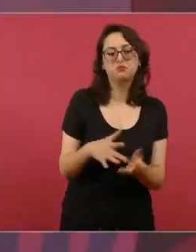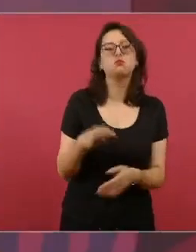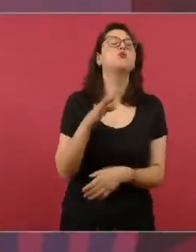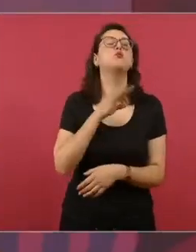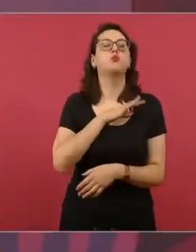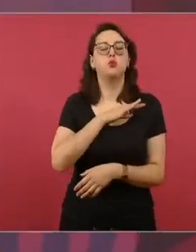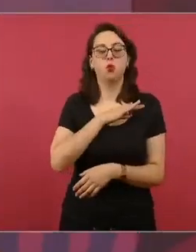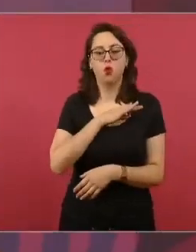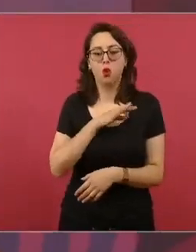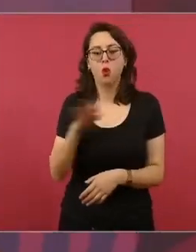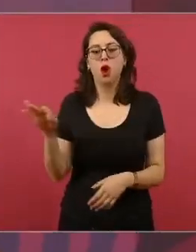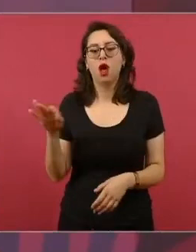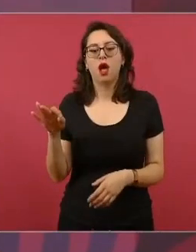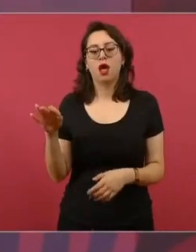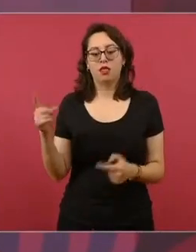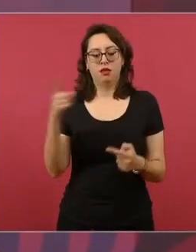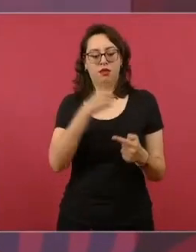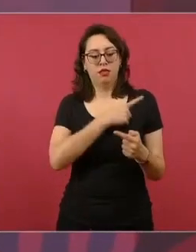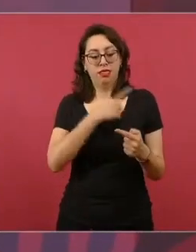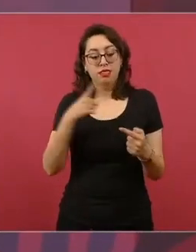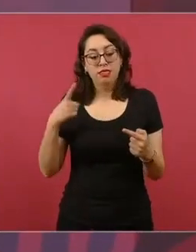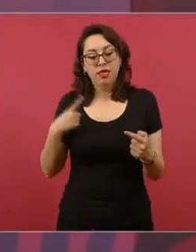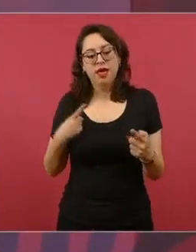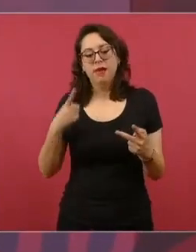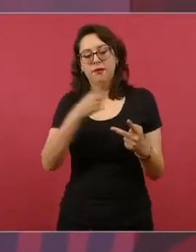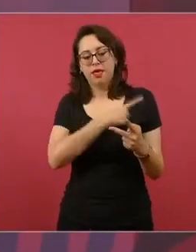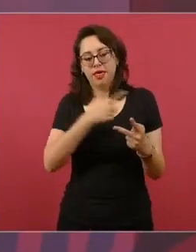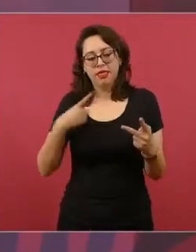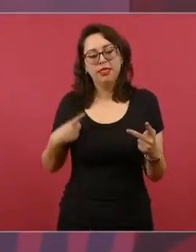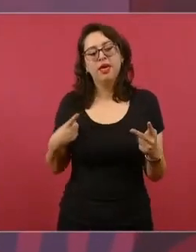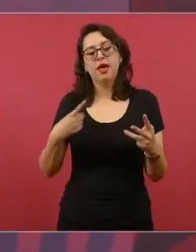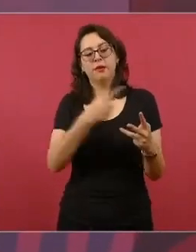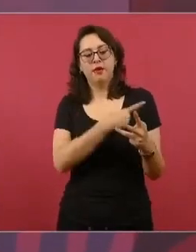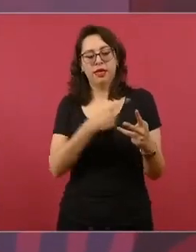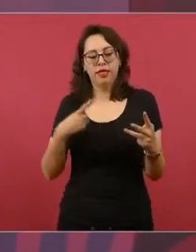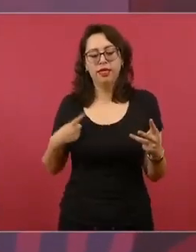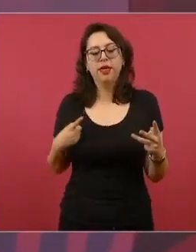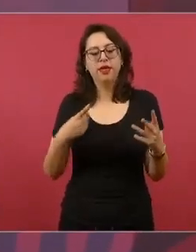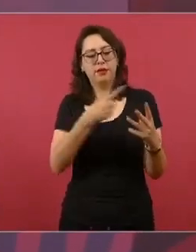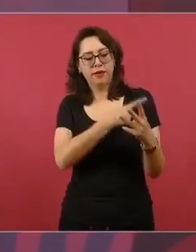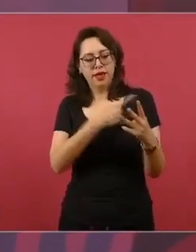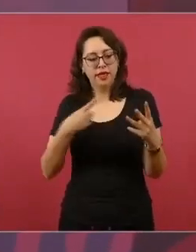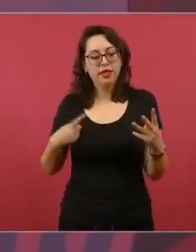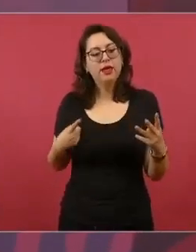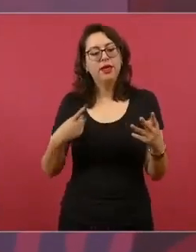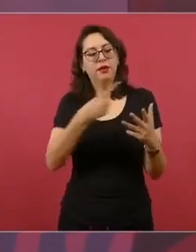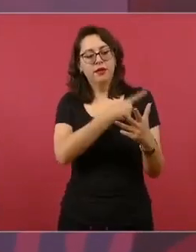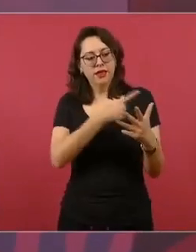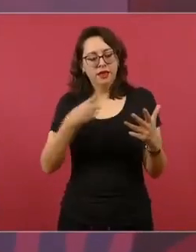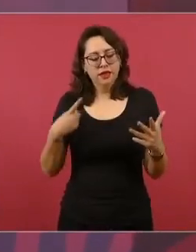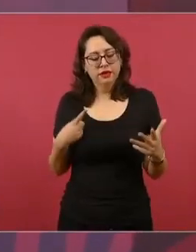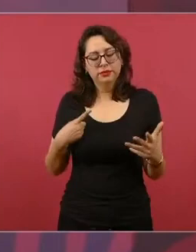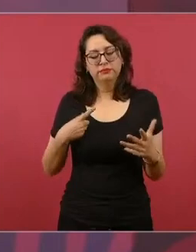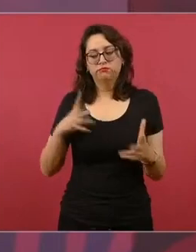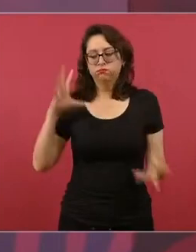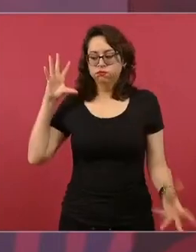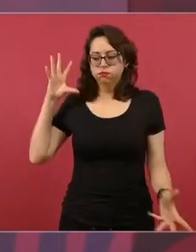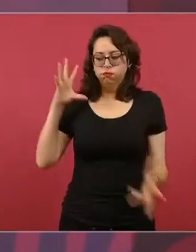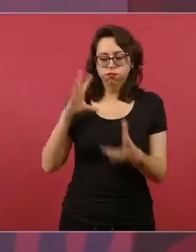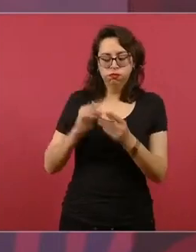SAT, ya dije, con Pemex, con la Comisión Federal de Electricidad. Podemos reestructurar,